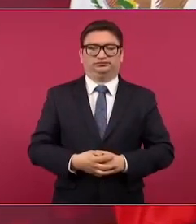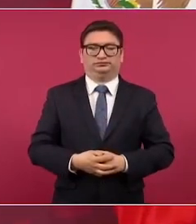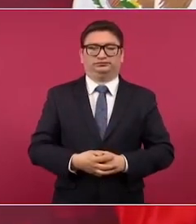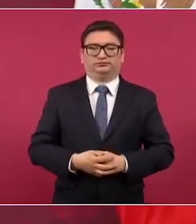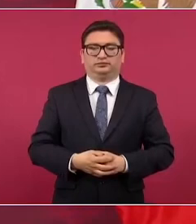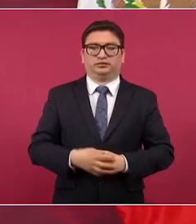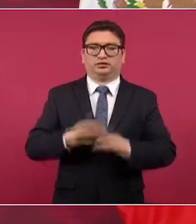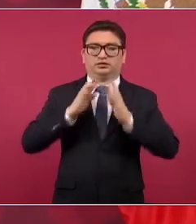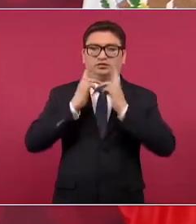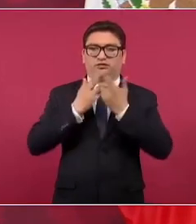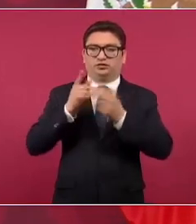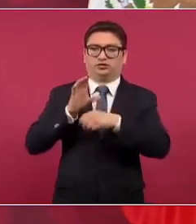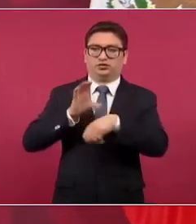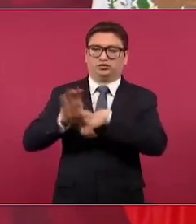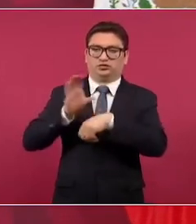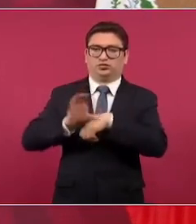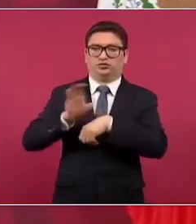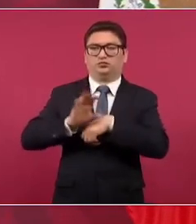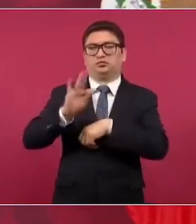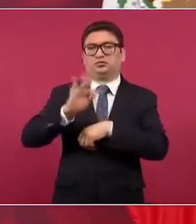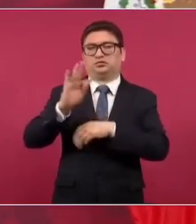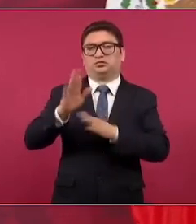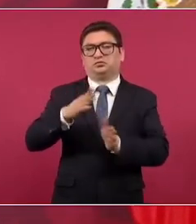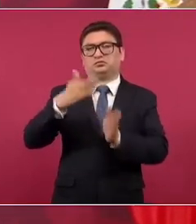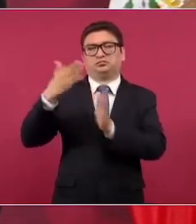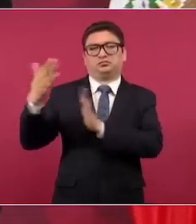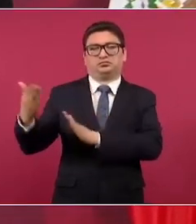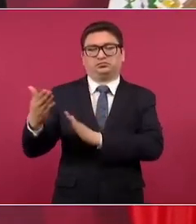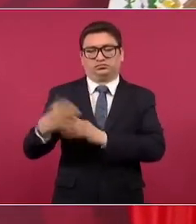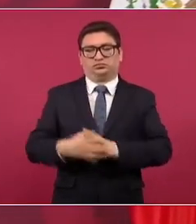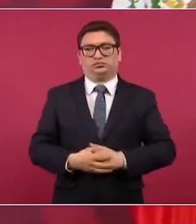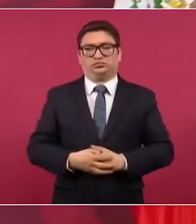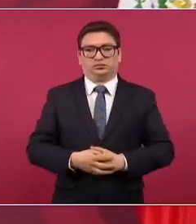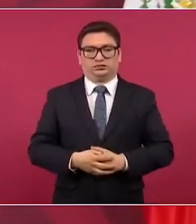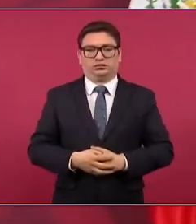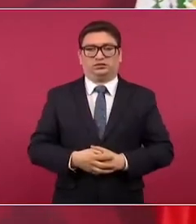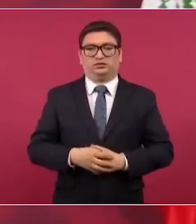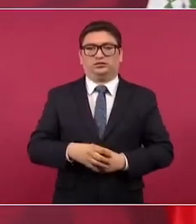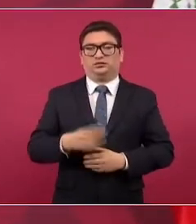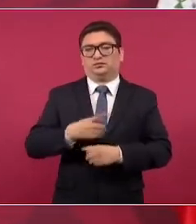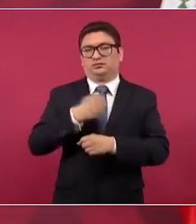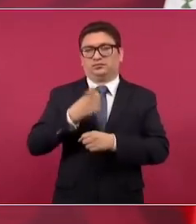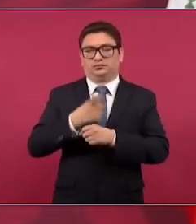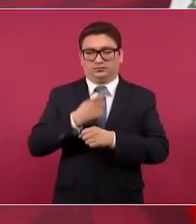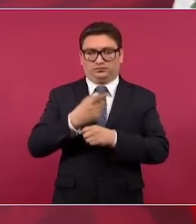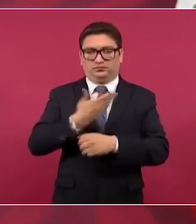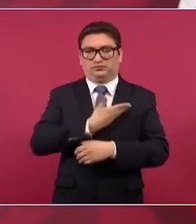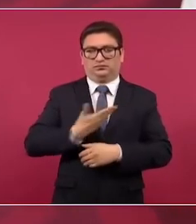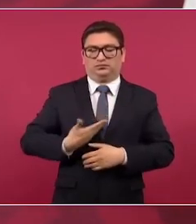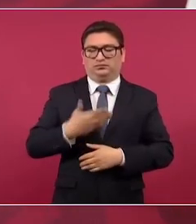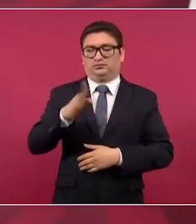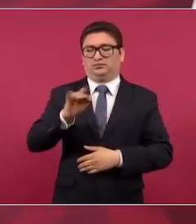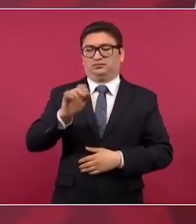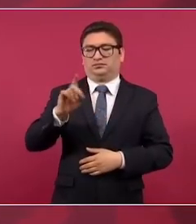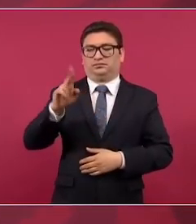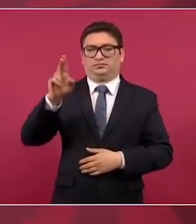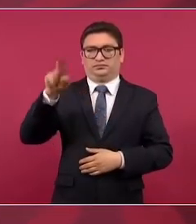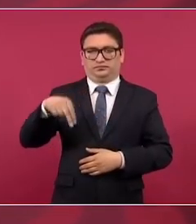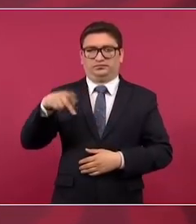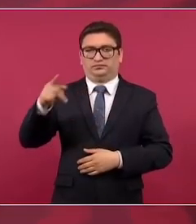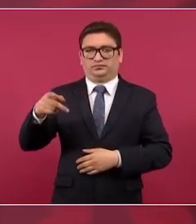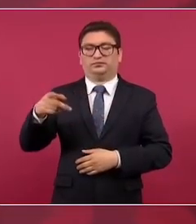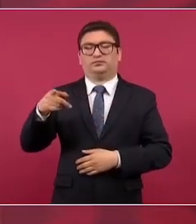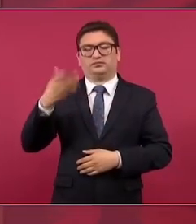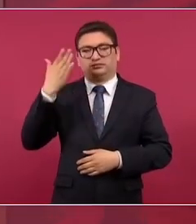en Colombia posiblemente sea después de la visita del presidente Biden, de esta cumbre en